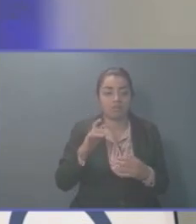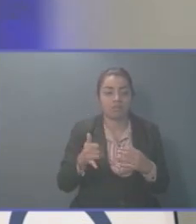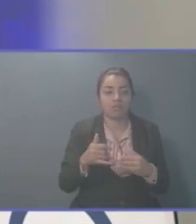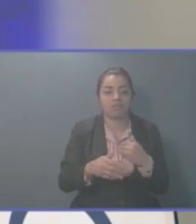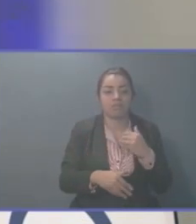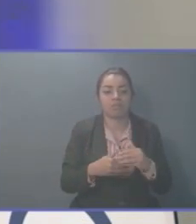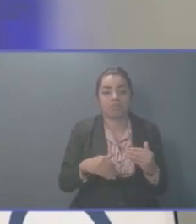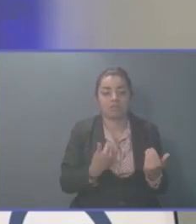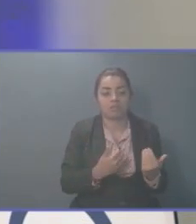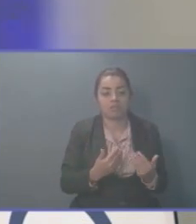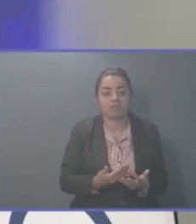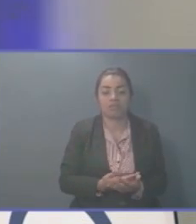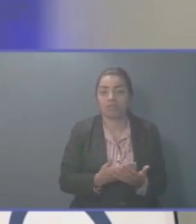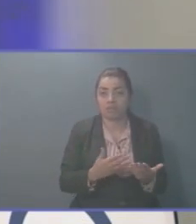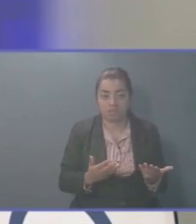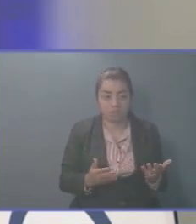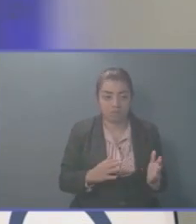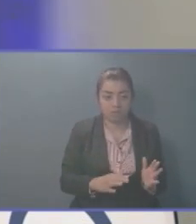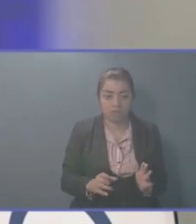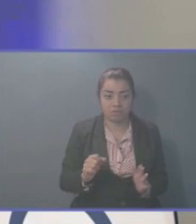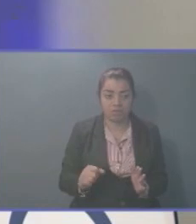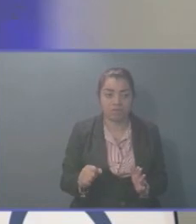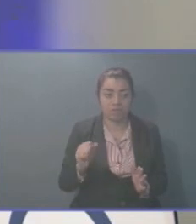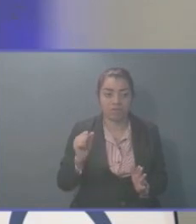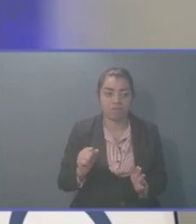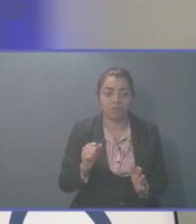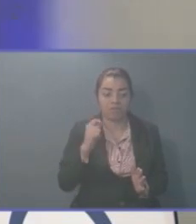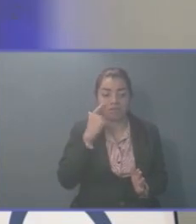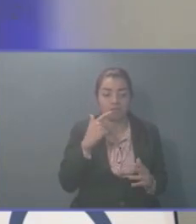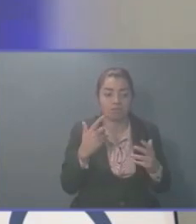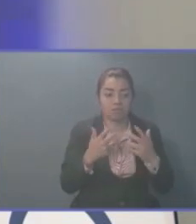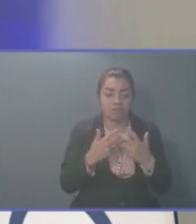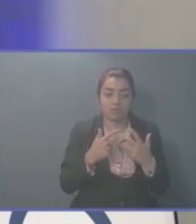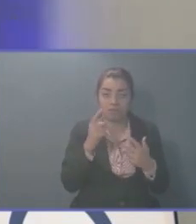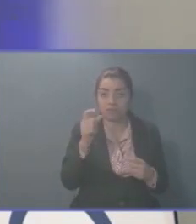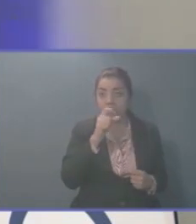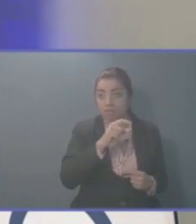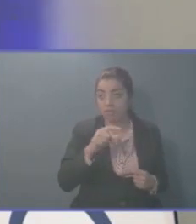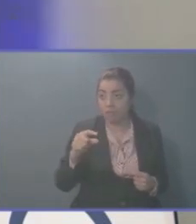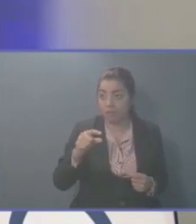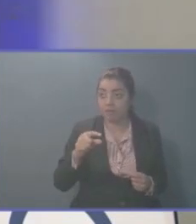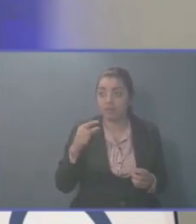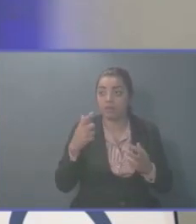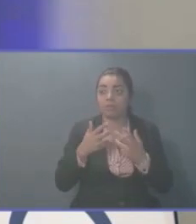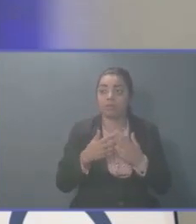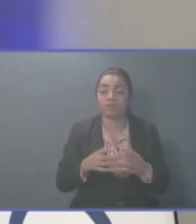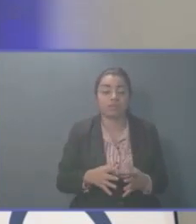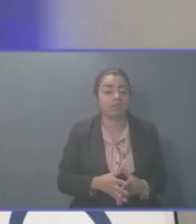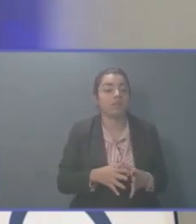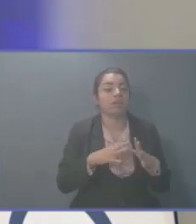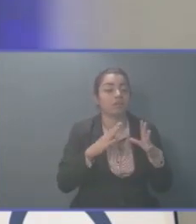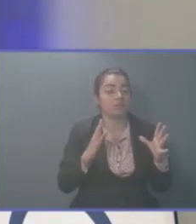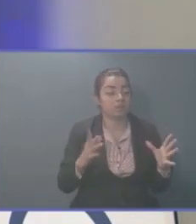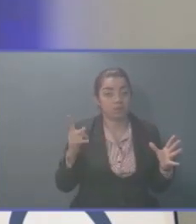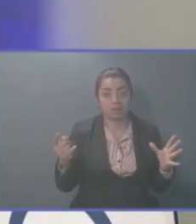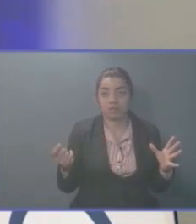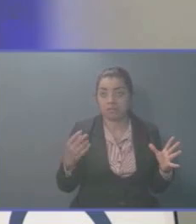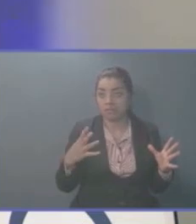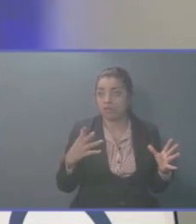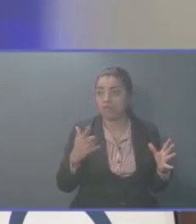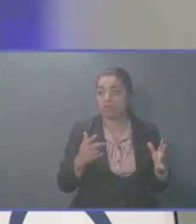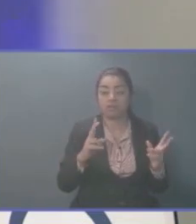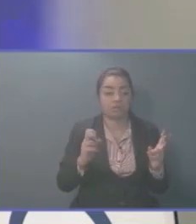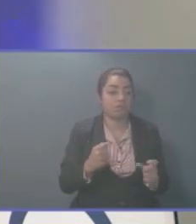convocatoria, de que él había estado reunido con una calificadora, que esta semana venía otra calificadora y que ellos habían resaltado que el tema